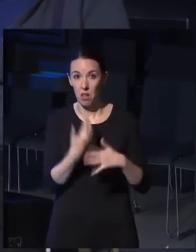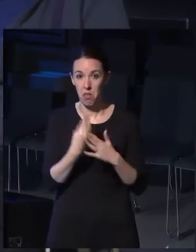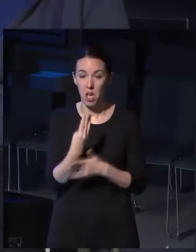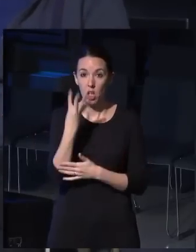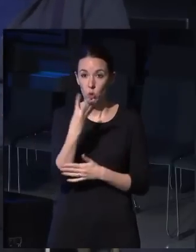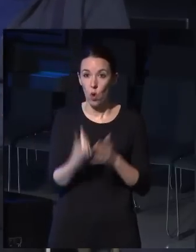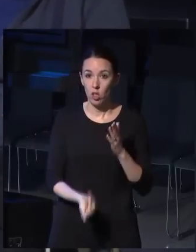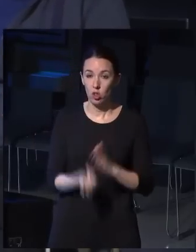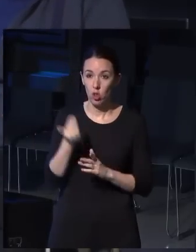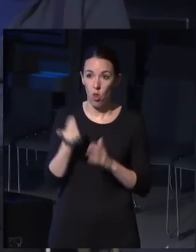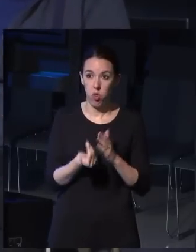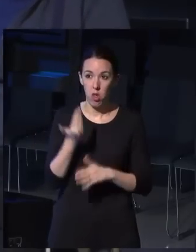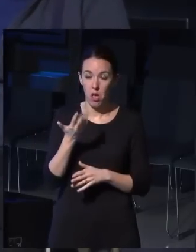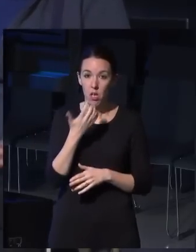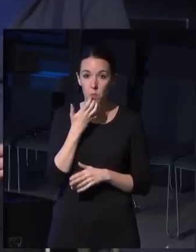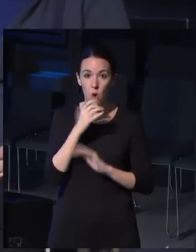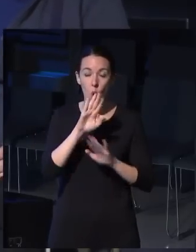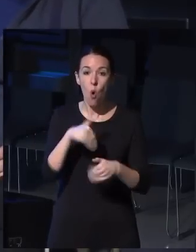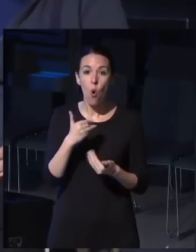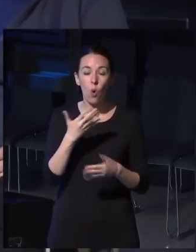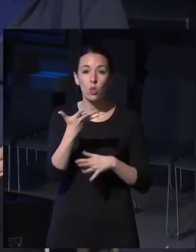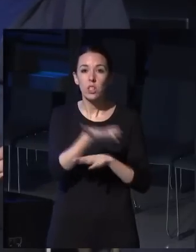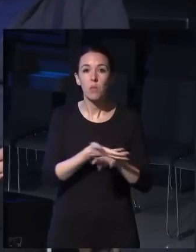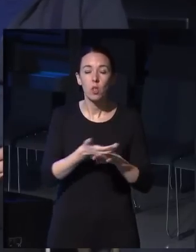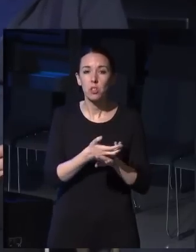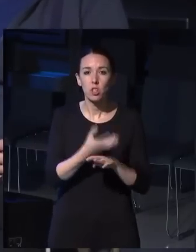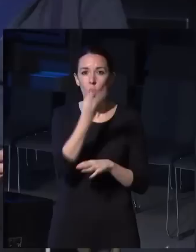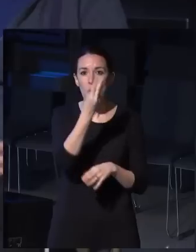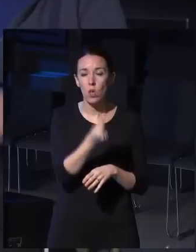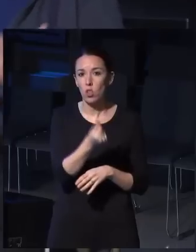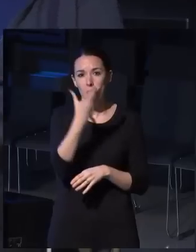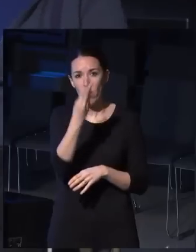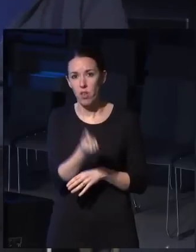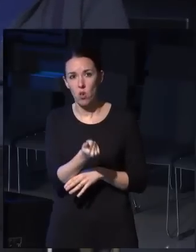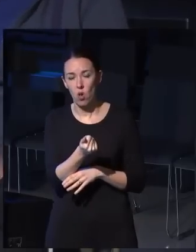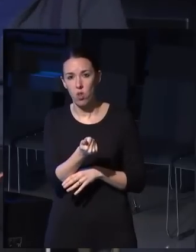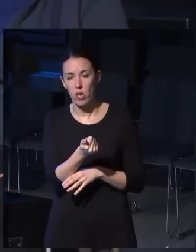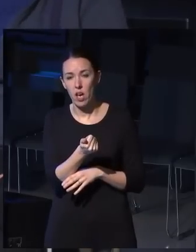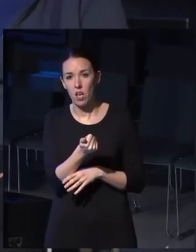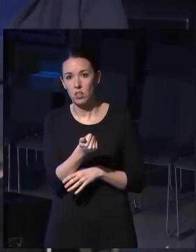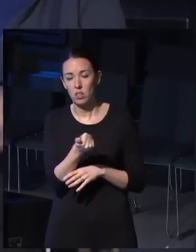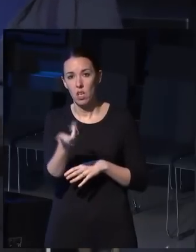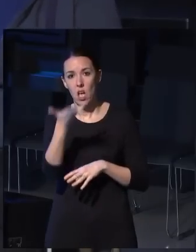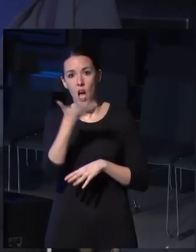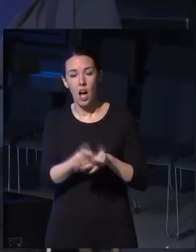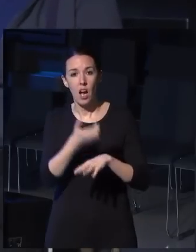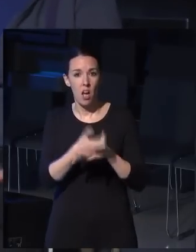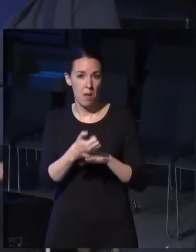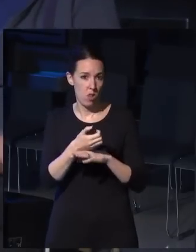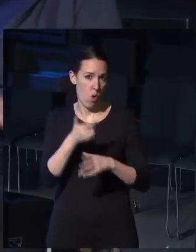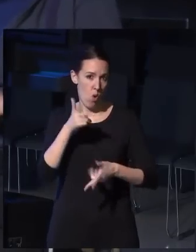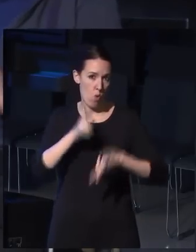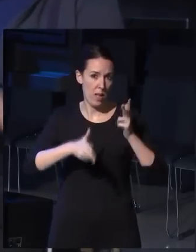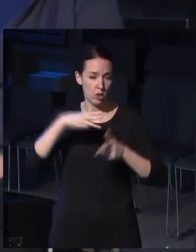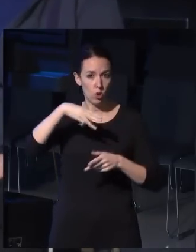Siete días, cuatro días, por ejemplo... Los últimos discos que grabé fue uno en 4 días, otro en 5 días, 7 días, y ahora estoy grabando el de Mikel Erentxu, que está 25